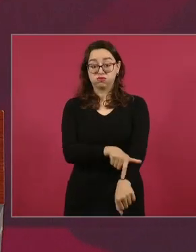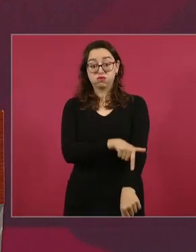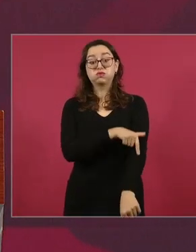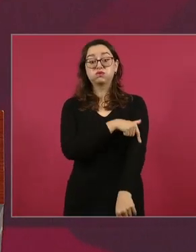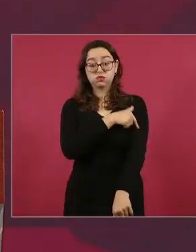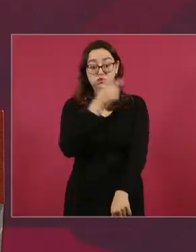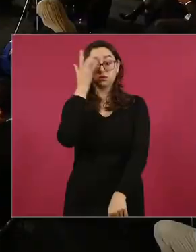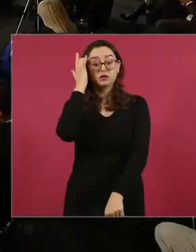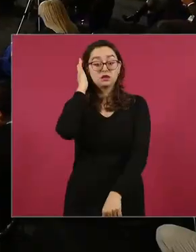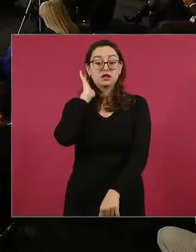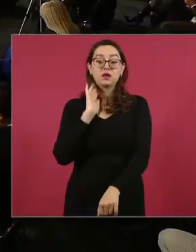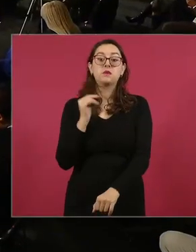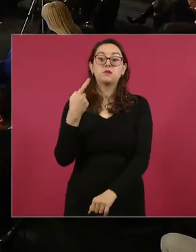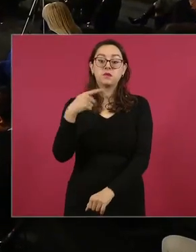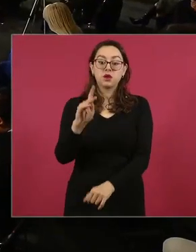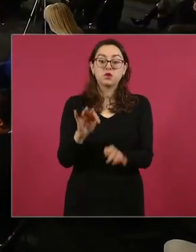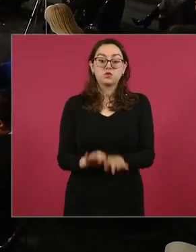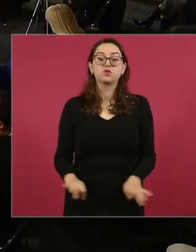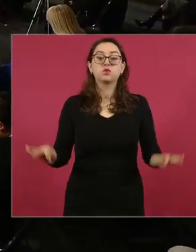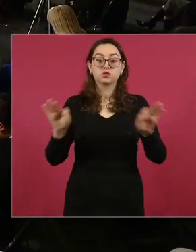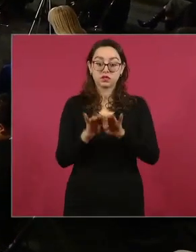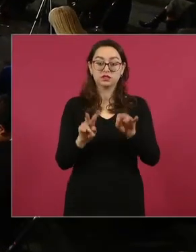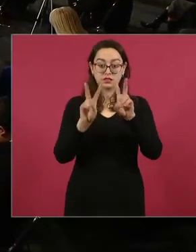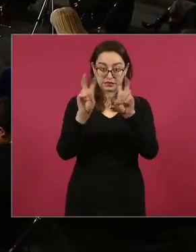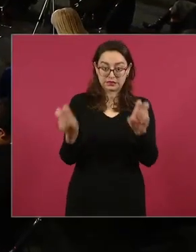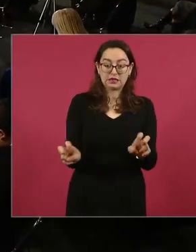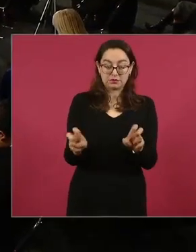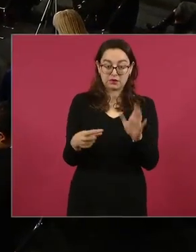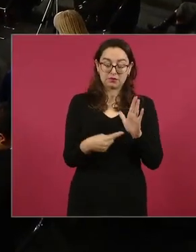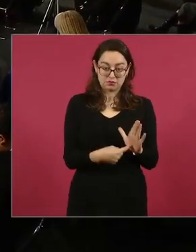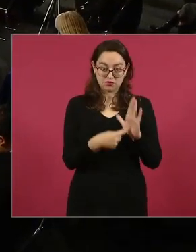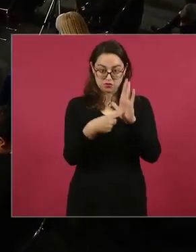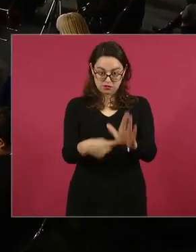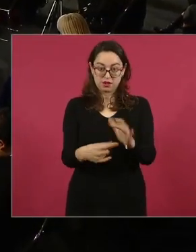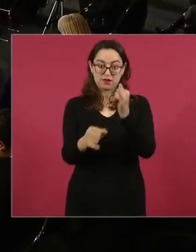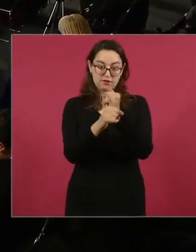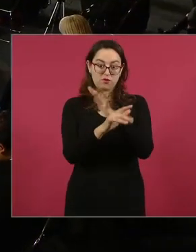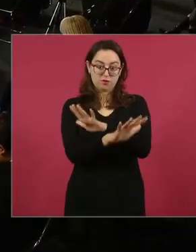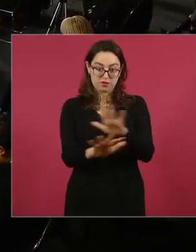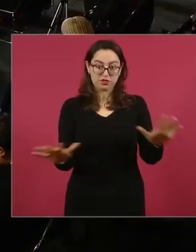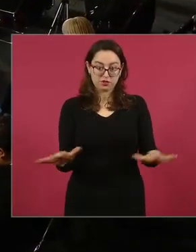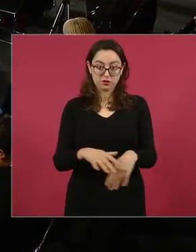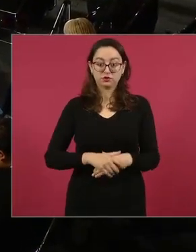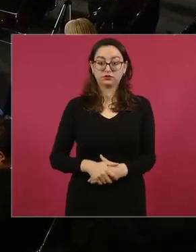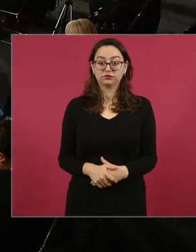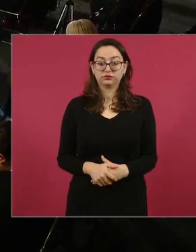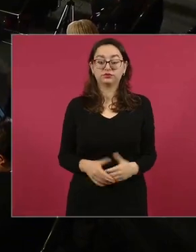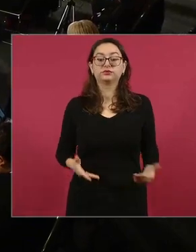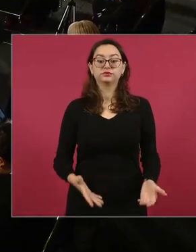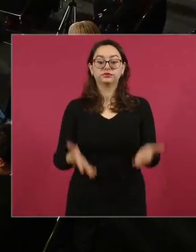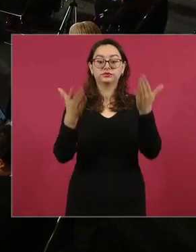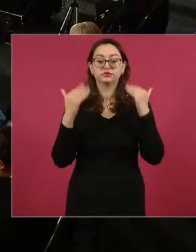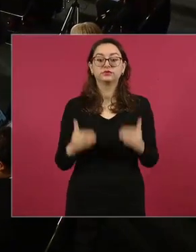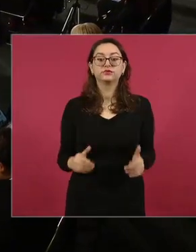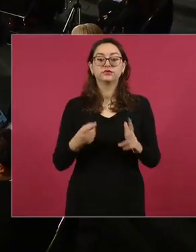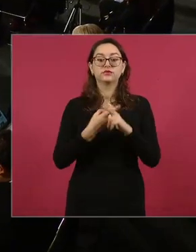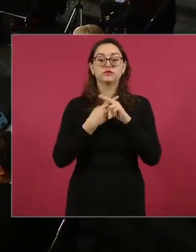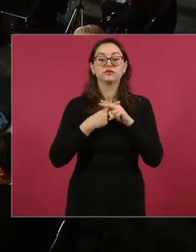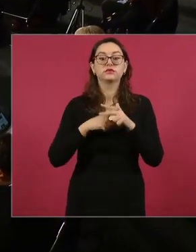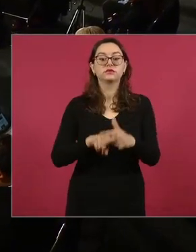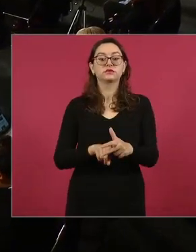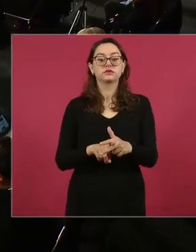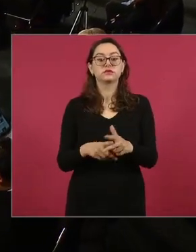va a ser muy importante la reunión del día de hoy. Entonces, vamos a comenzar con el quién es